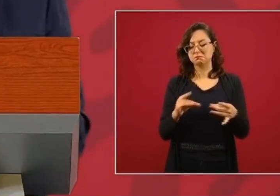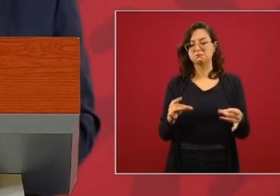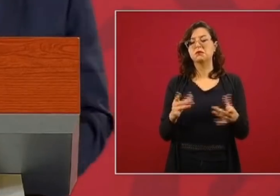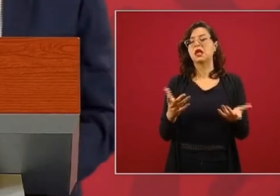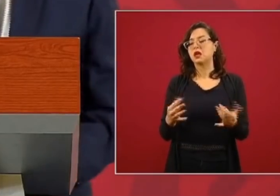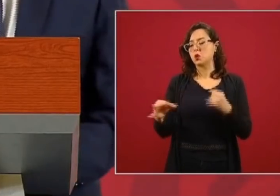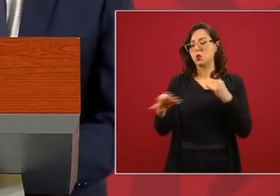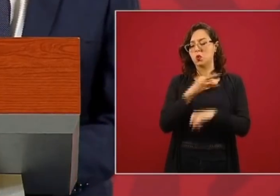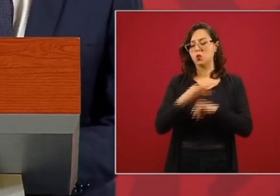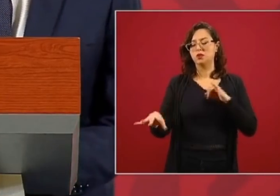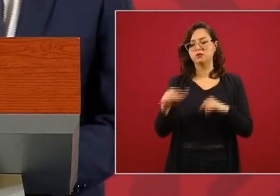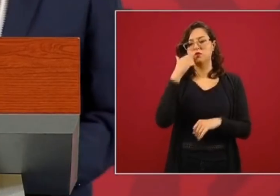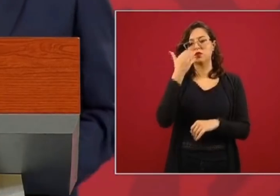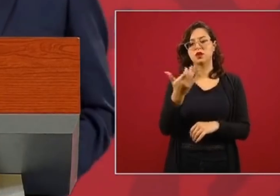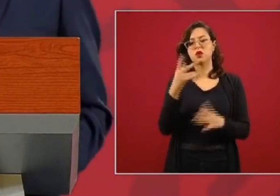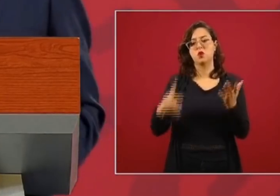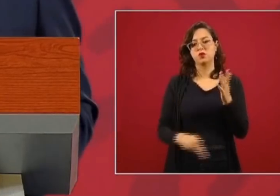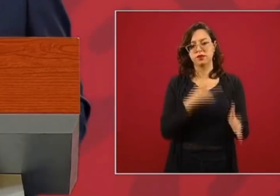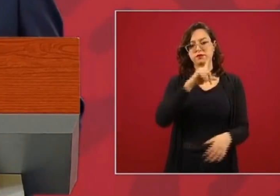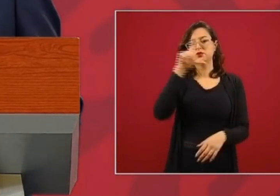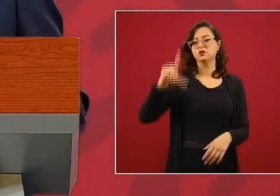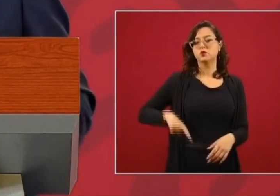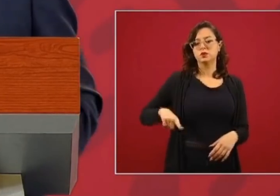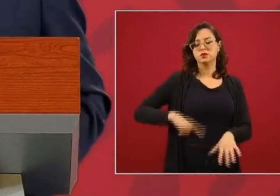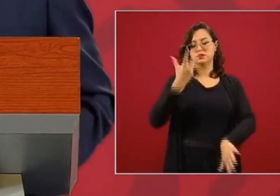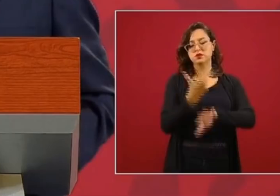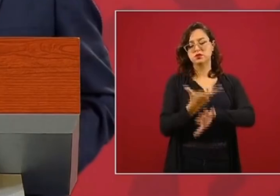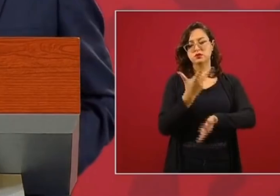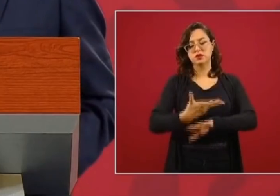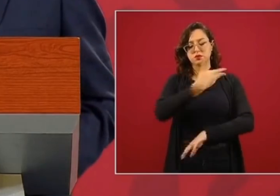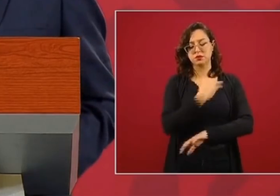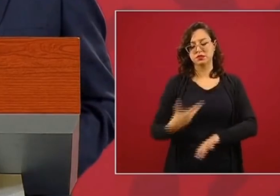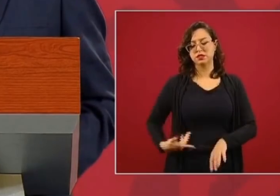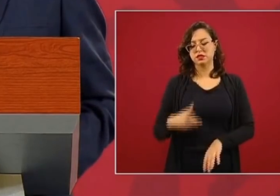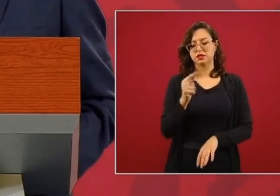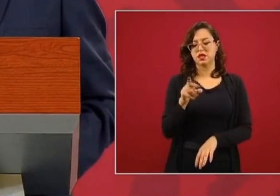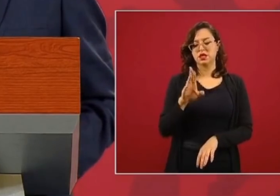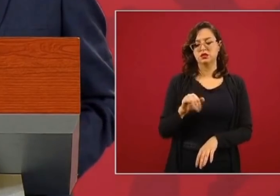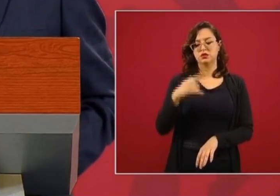agradeciendo una vez más al gobierno de Estados Unidos, al presidente Trump, por su trato